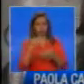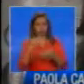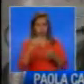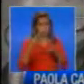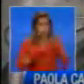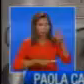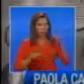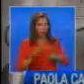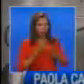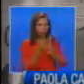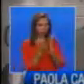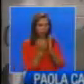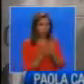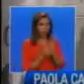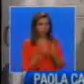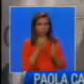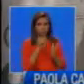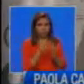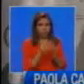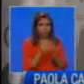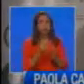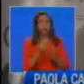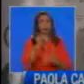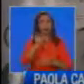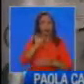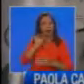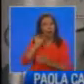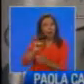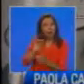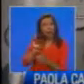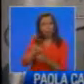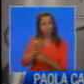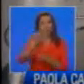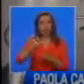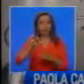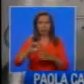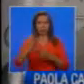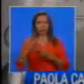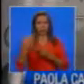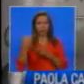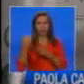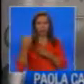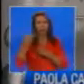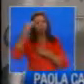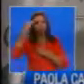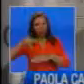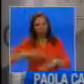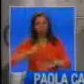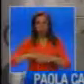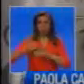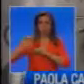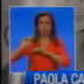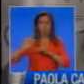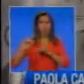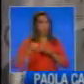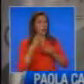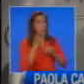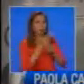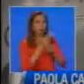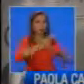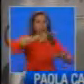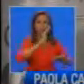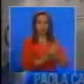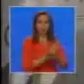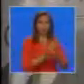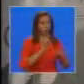toda la norma, él tendría que haber notificado a sus agentes civiles de tránsito, a la Policía Nacional, para que este vehículo no pudiera circular.